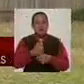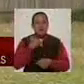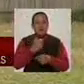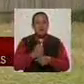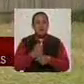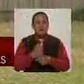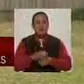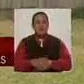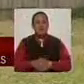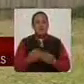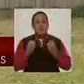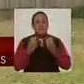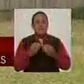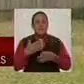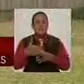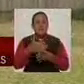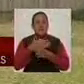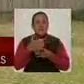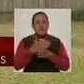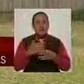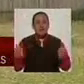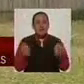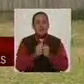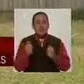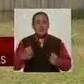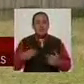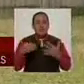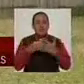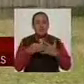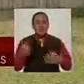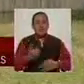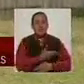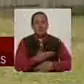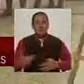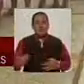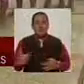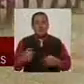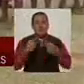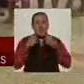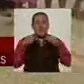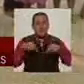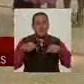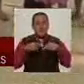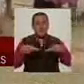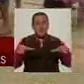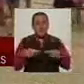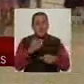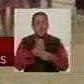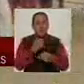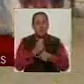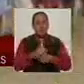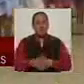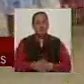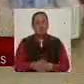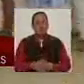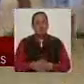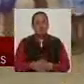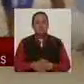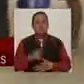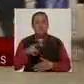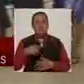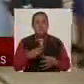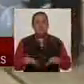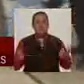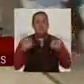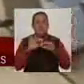para participar junto a la primera dama de la nación de esta actividad cívica de inclusión